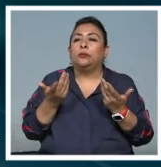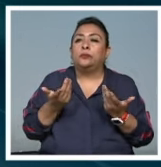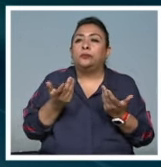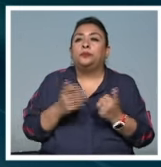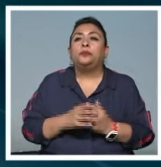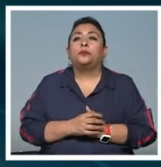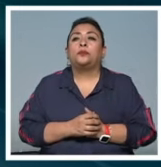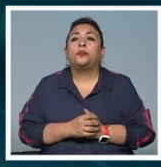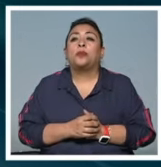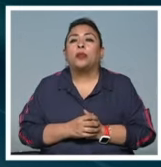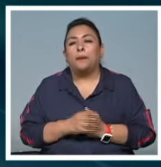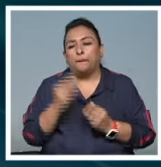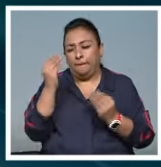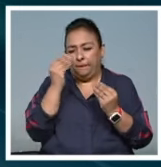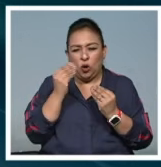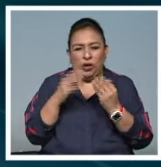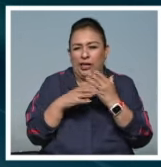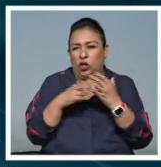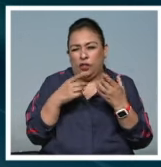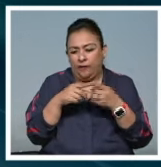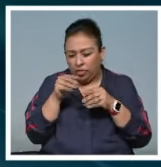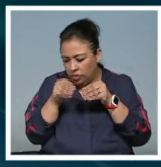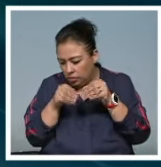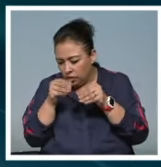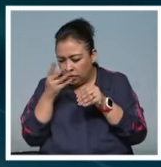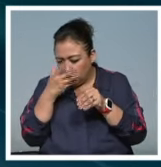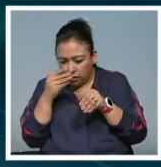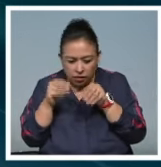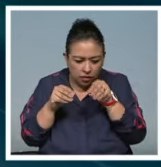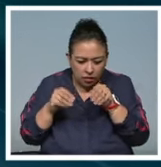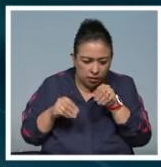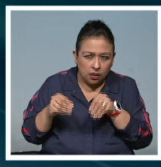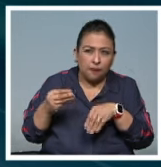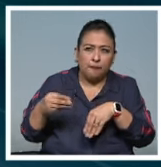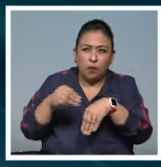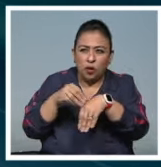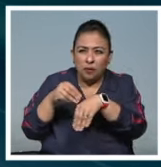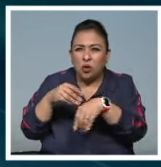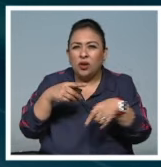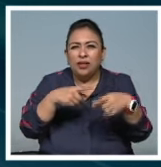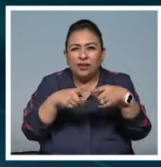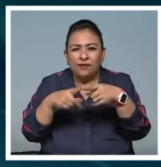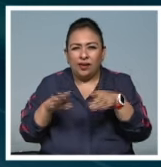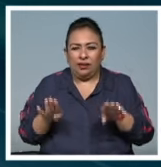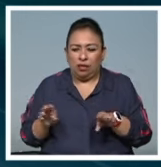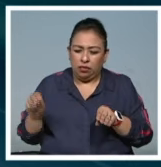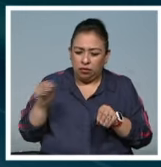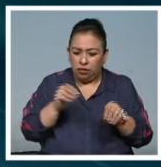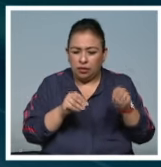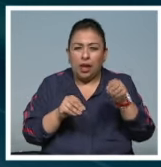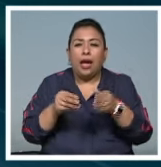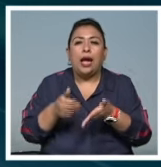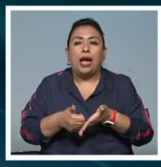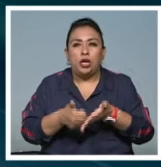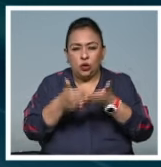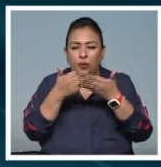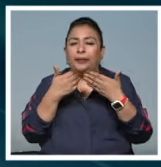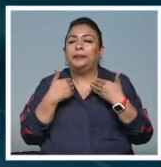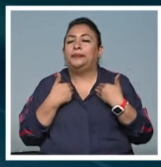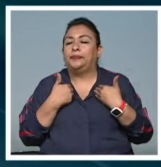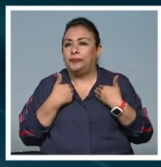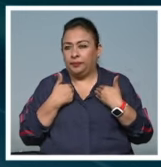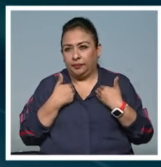lo adornaron, digámoslo así, y le pusieron una serie de elementos, nos ayuda a